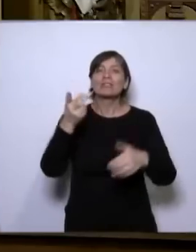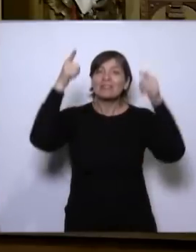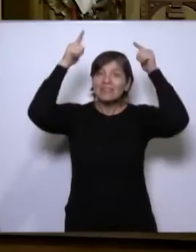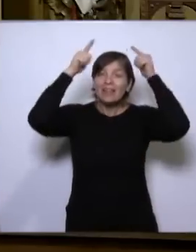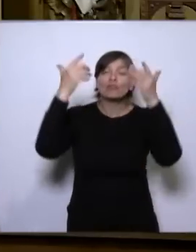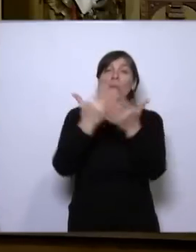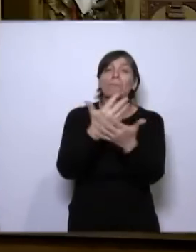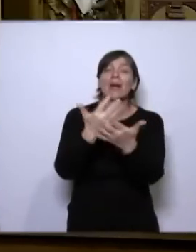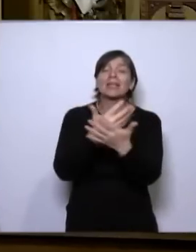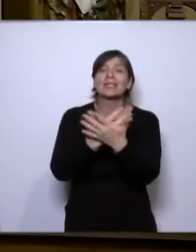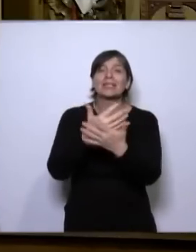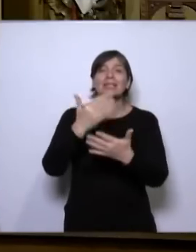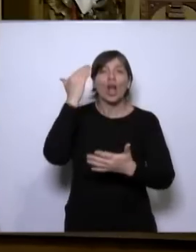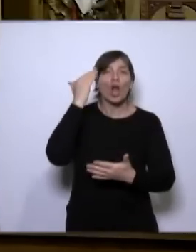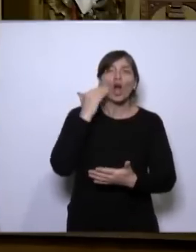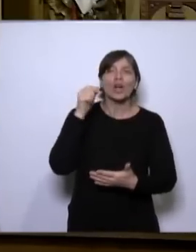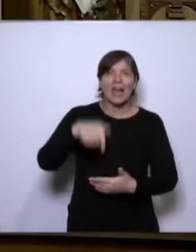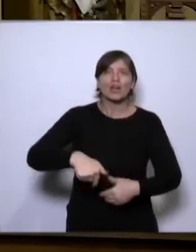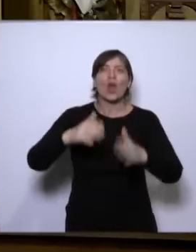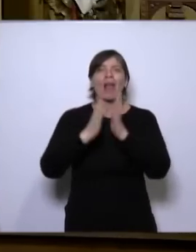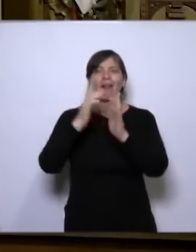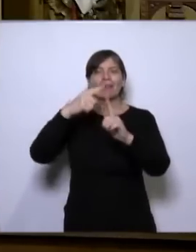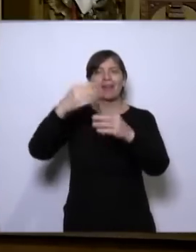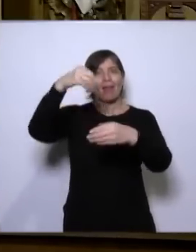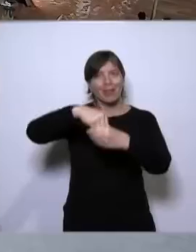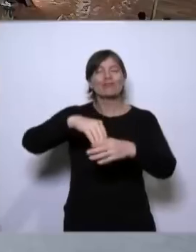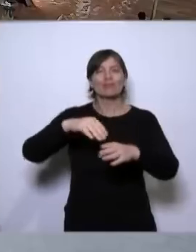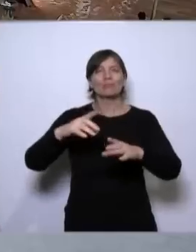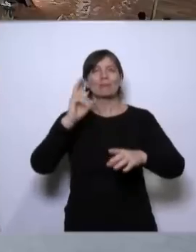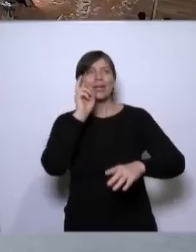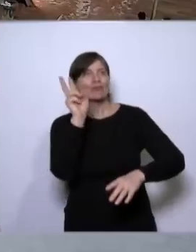santos mártires coreanos en nuestra iglesia catedral